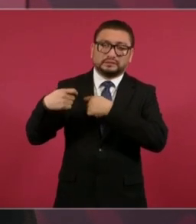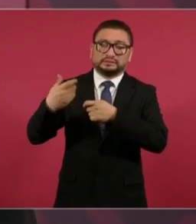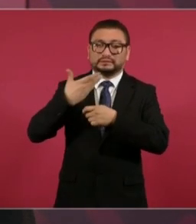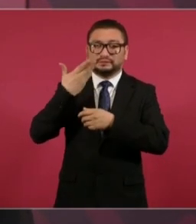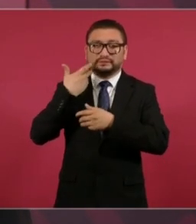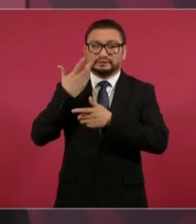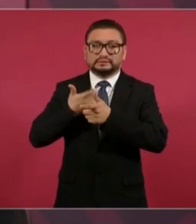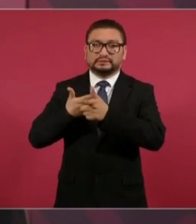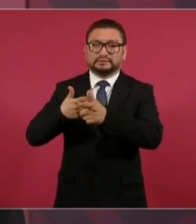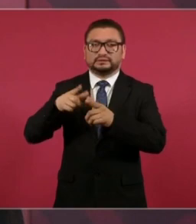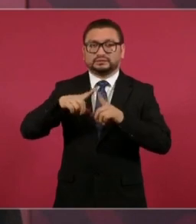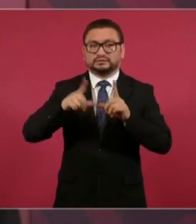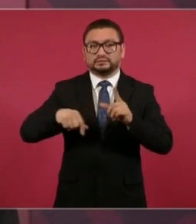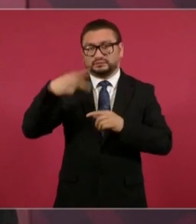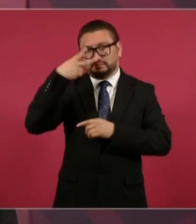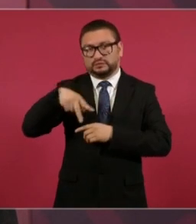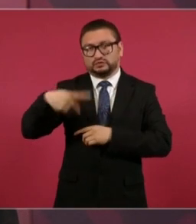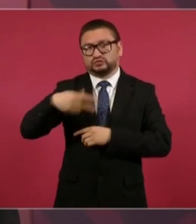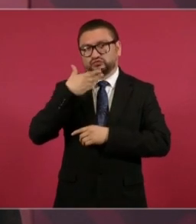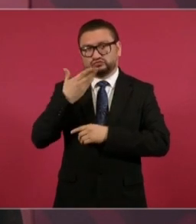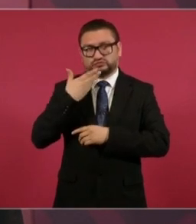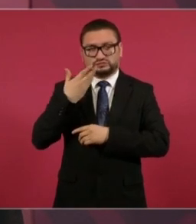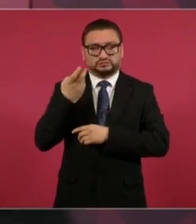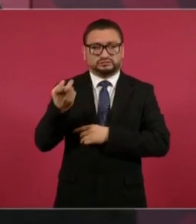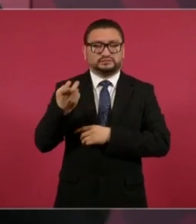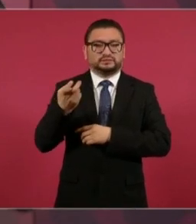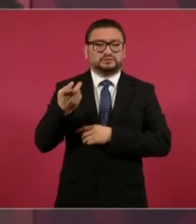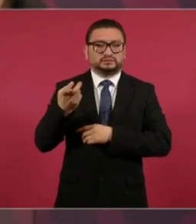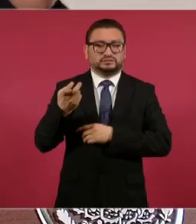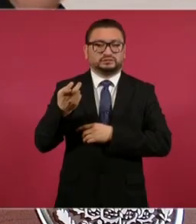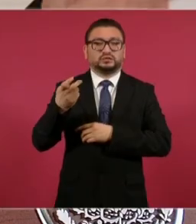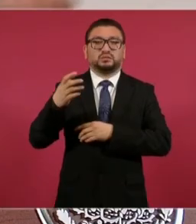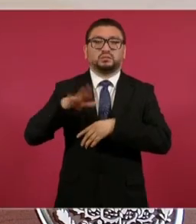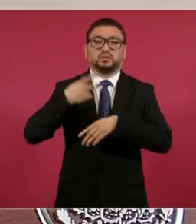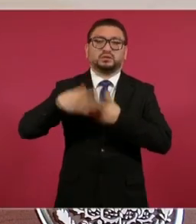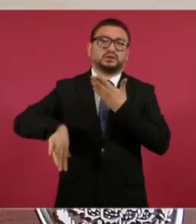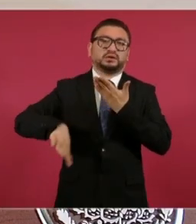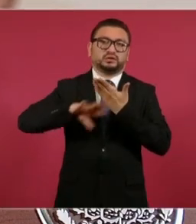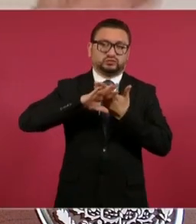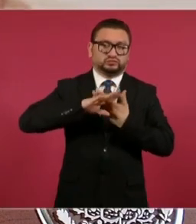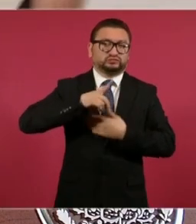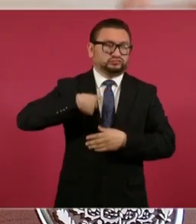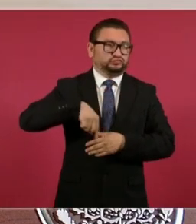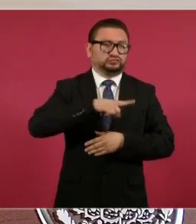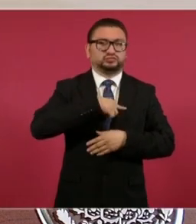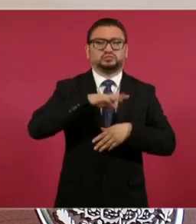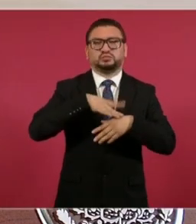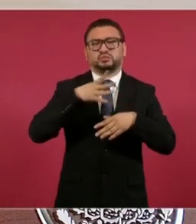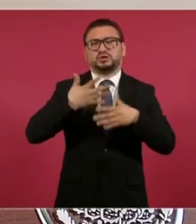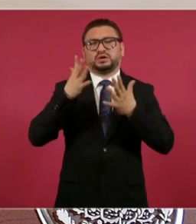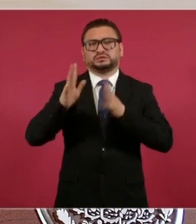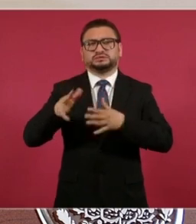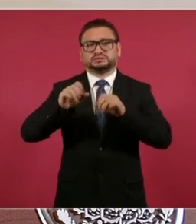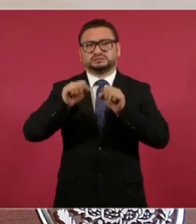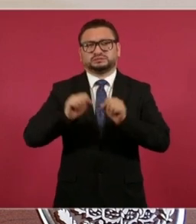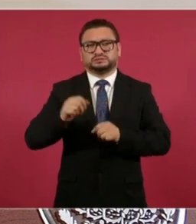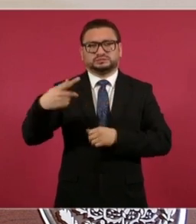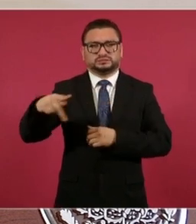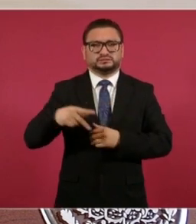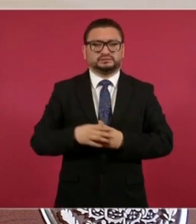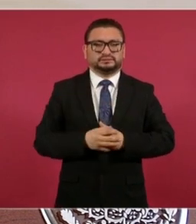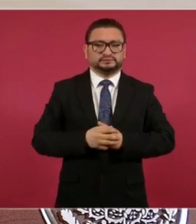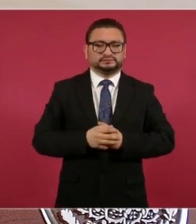en México que está en contra de nosotros por el sistema